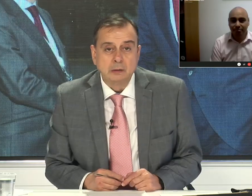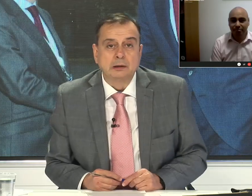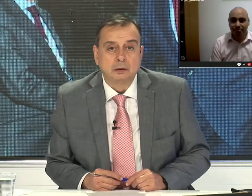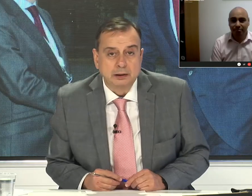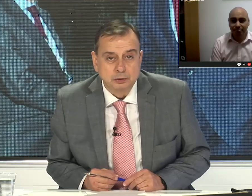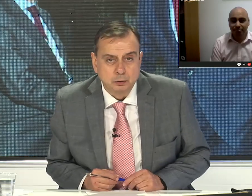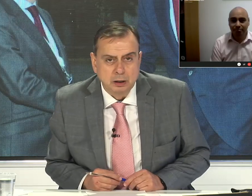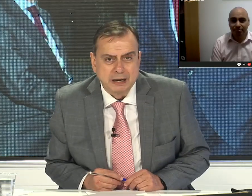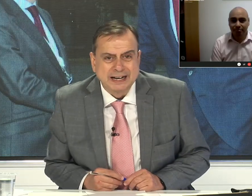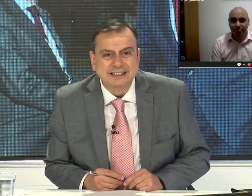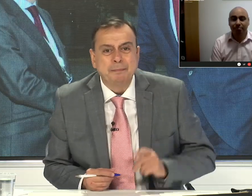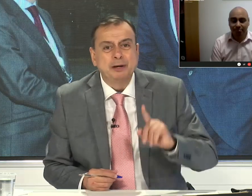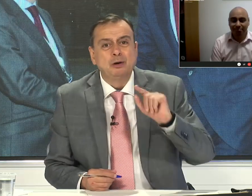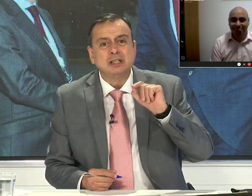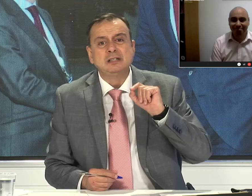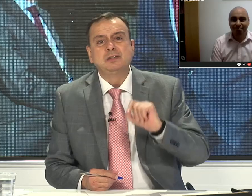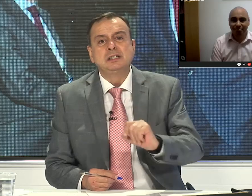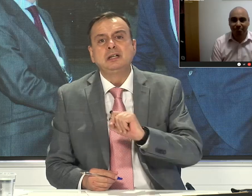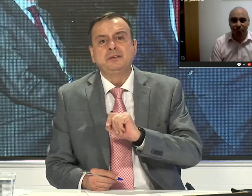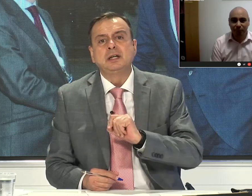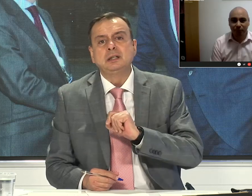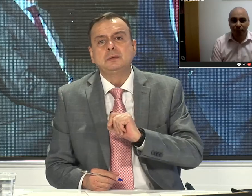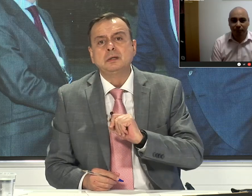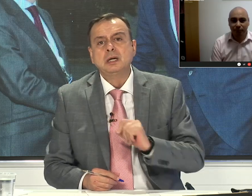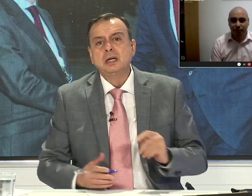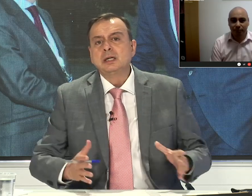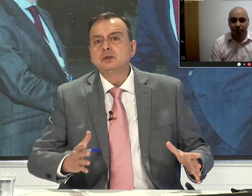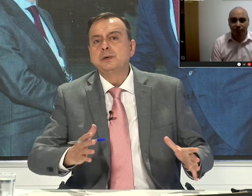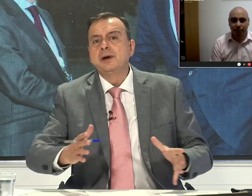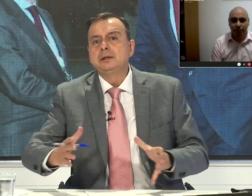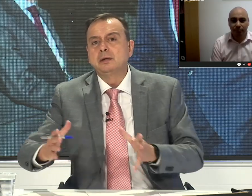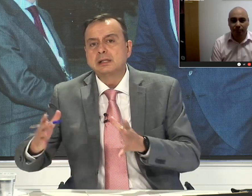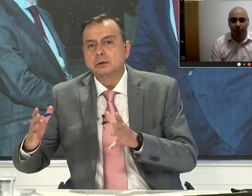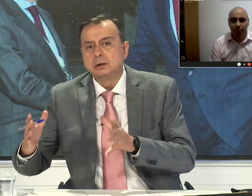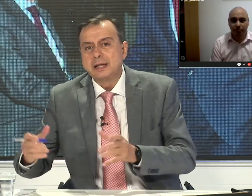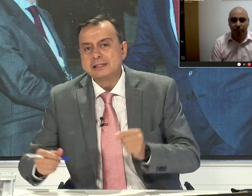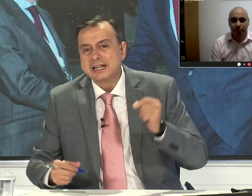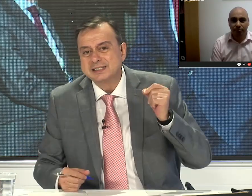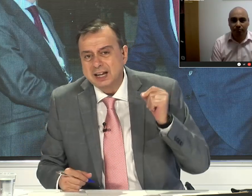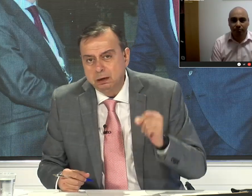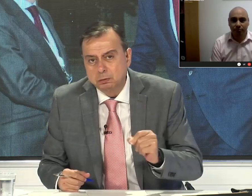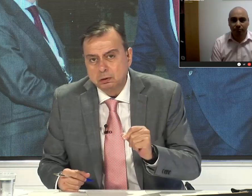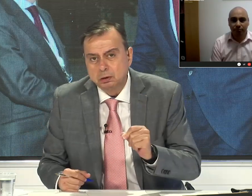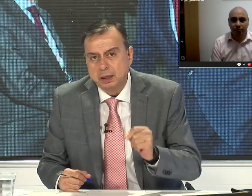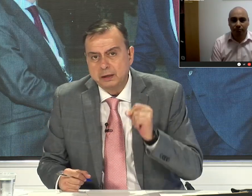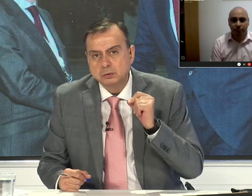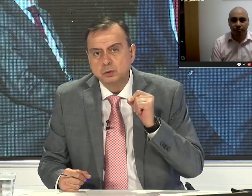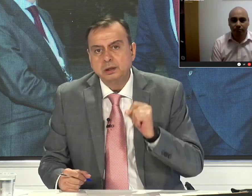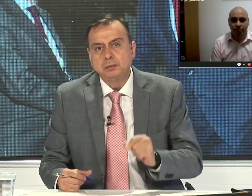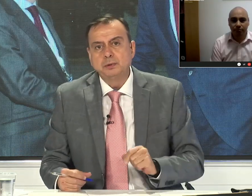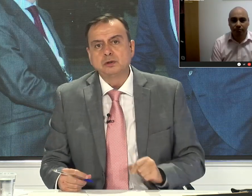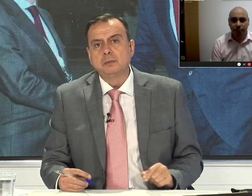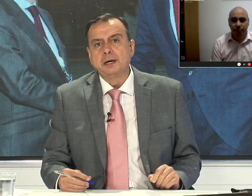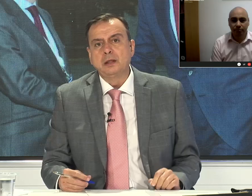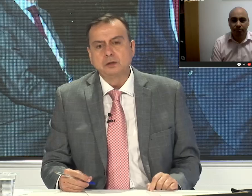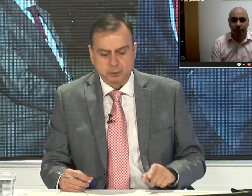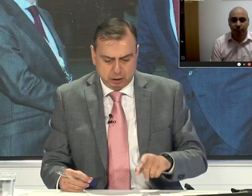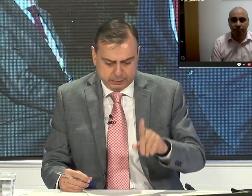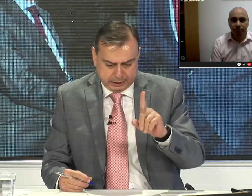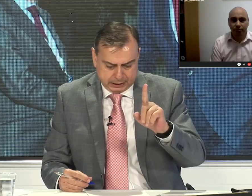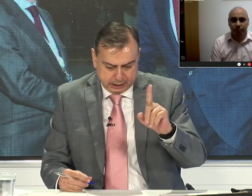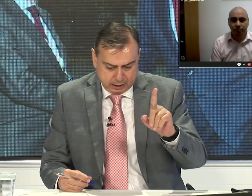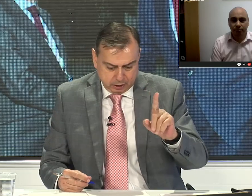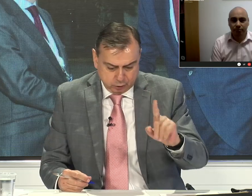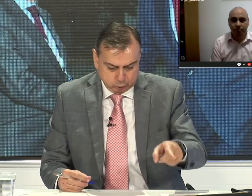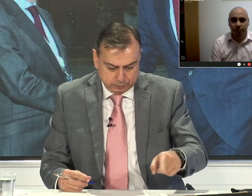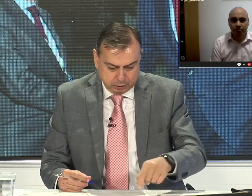Bloque, eran cuatro gatos con una pancarta, pero lo que sí fue significativo que estuvieron ahí todas las autoridades, salvo la de los municipios gobernados